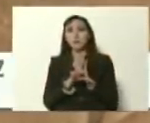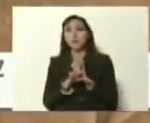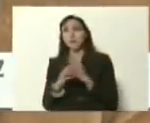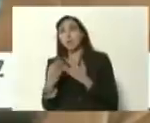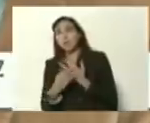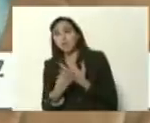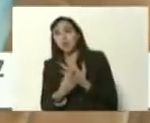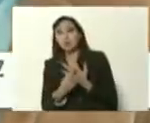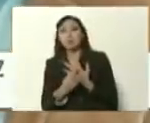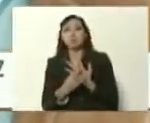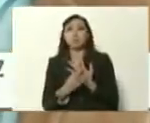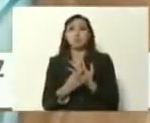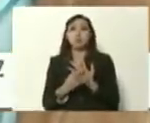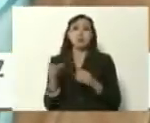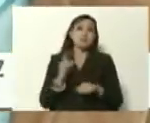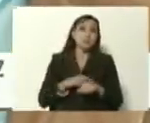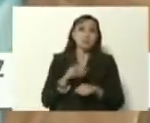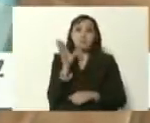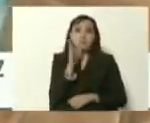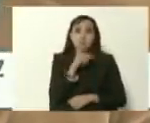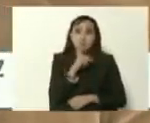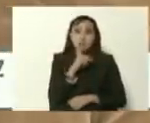no es el momento, no está en el cronograma.